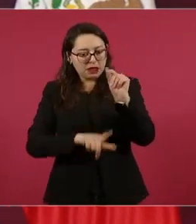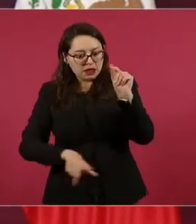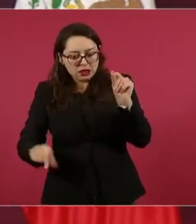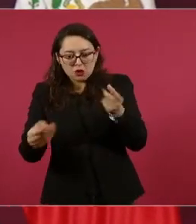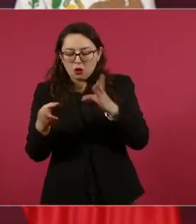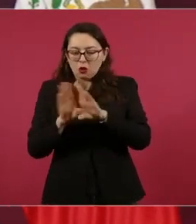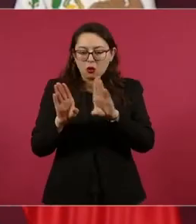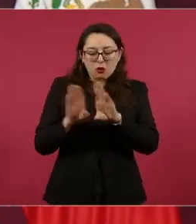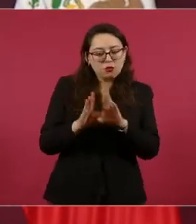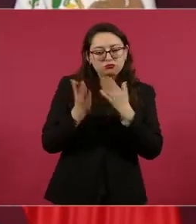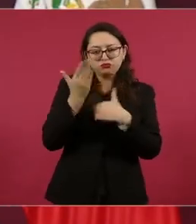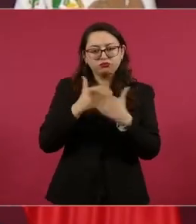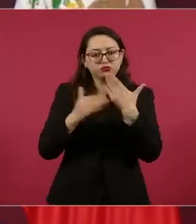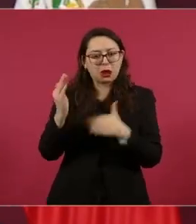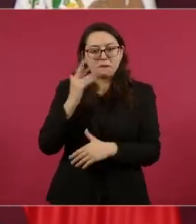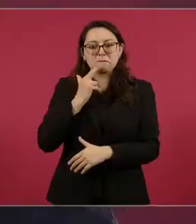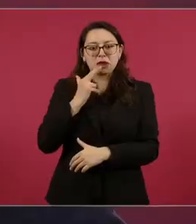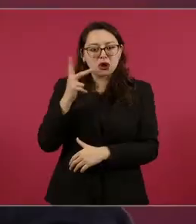aplicada